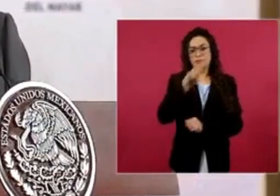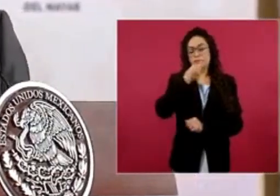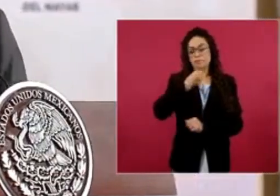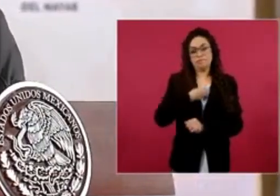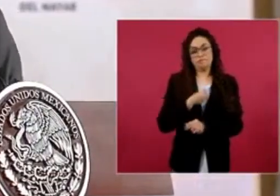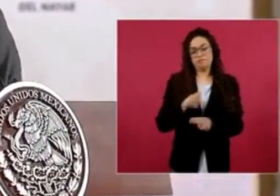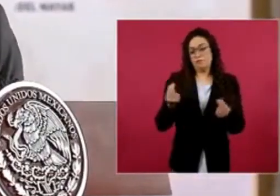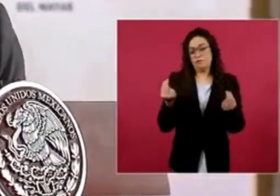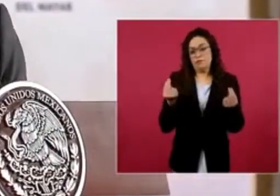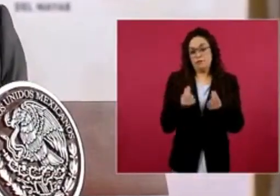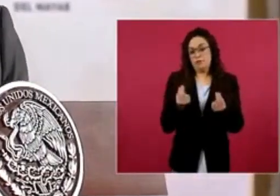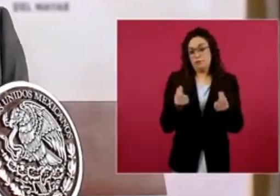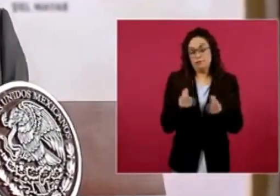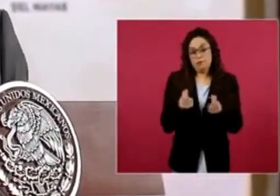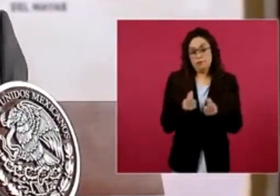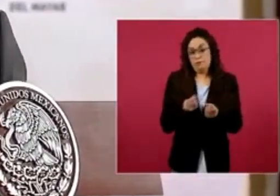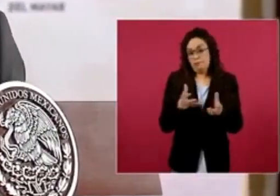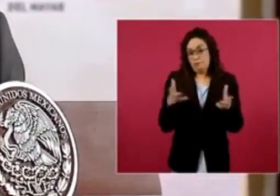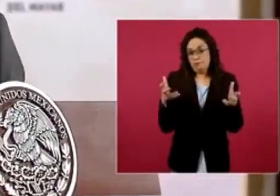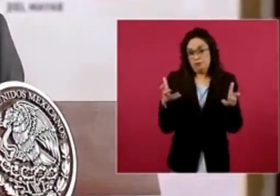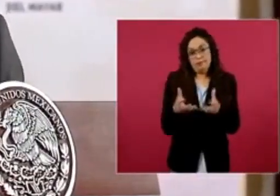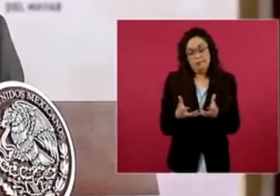y que no había de otra.